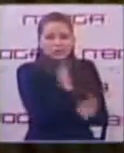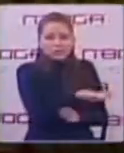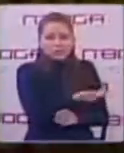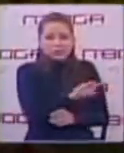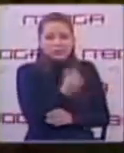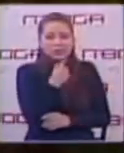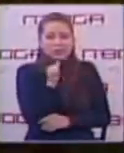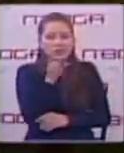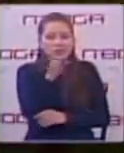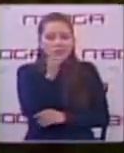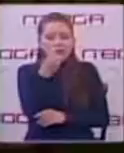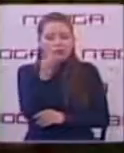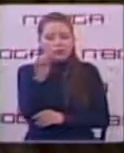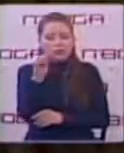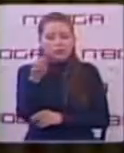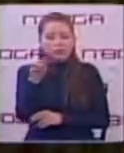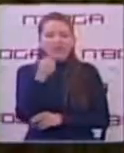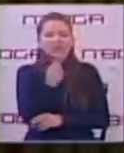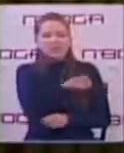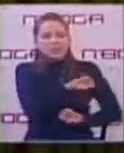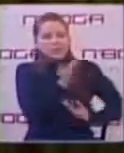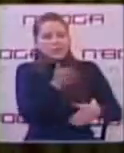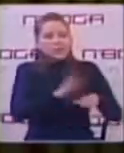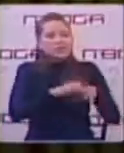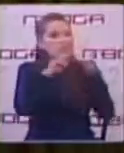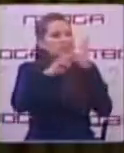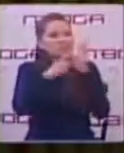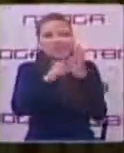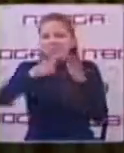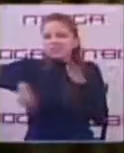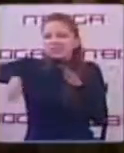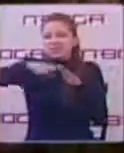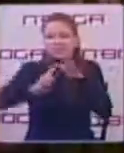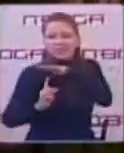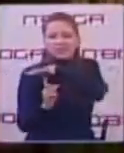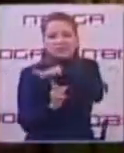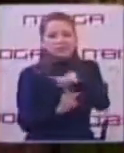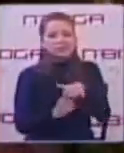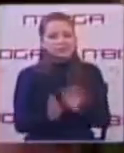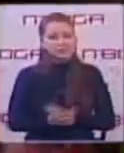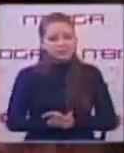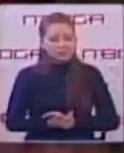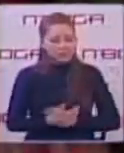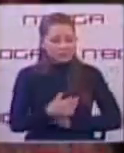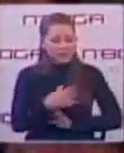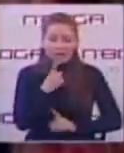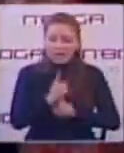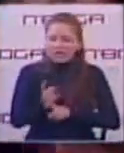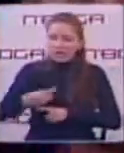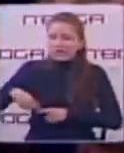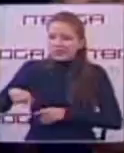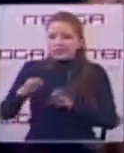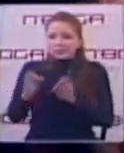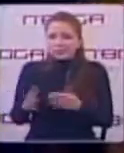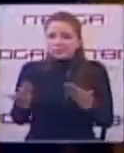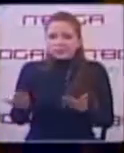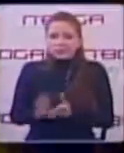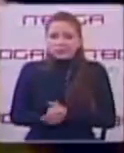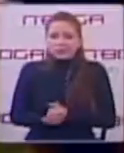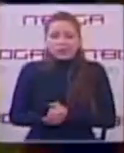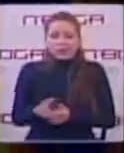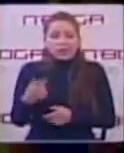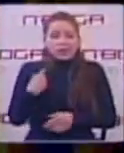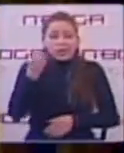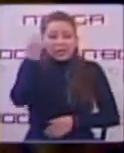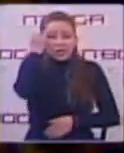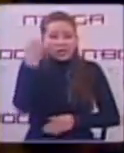Gracia Rosemena, quien nos va a contar de qué se trata este Safari Park. ¿Cómo estás, María Gracia? ¿Cómo estás? Bueno, Safari Park es una idea